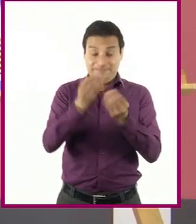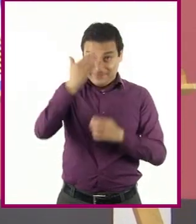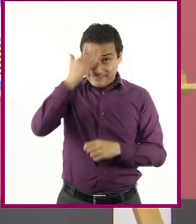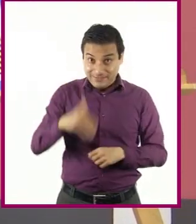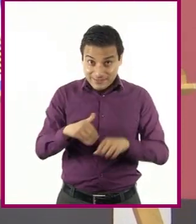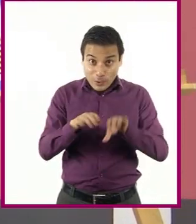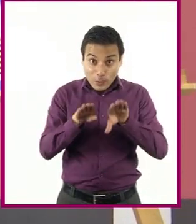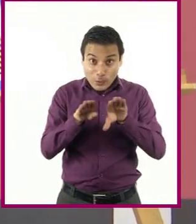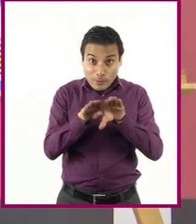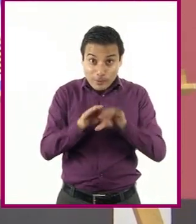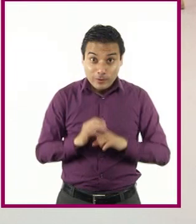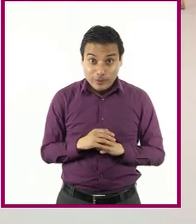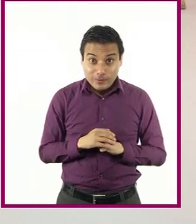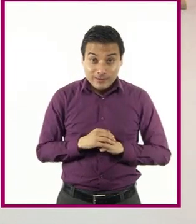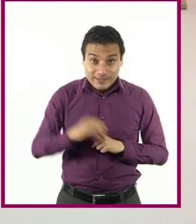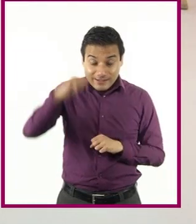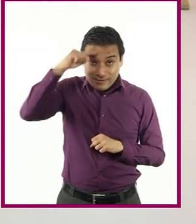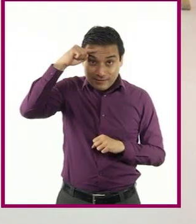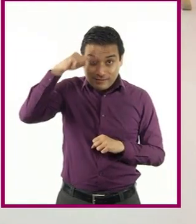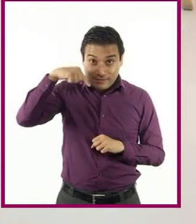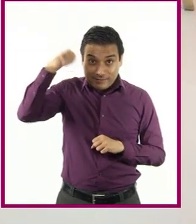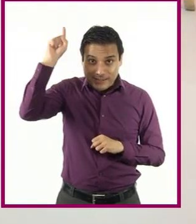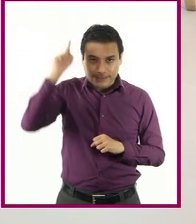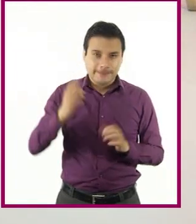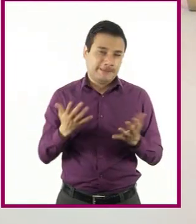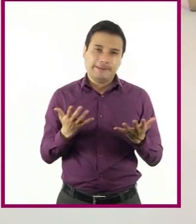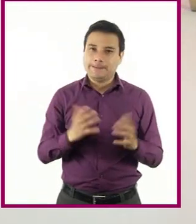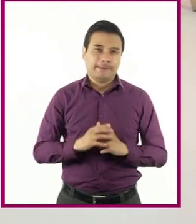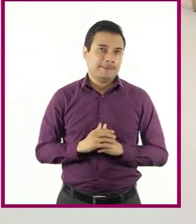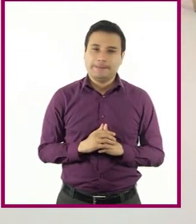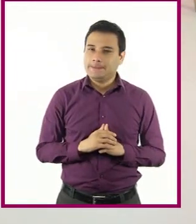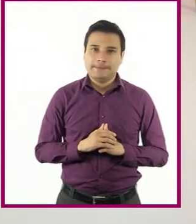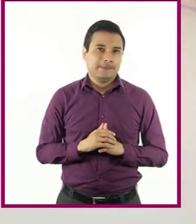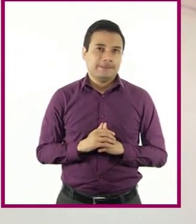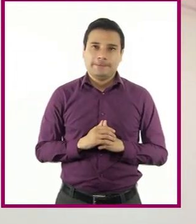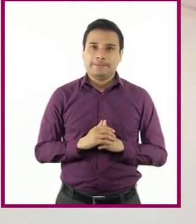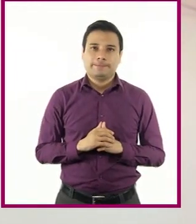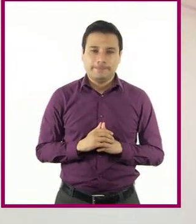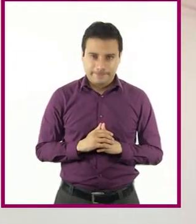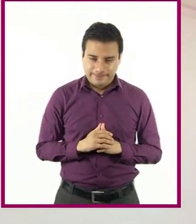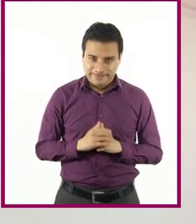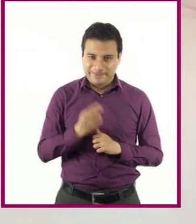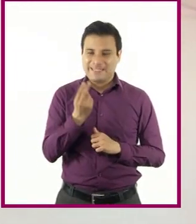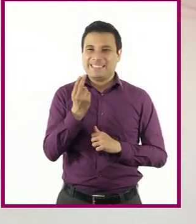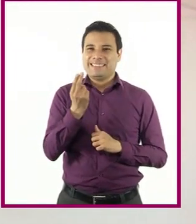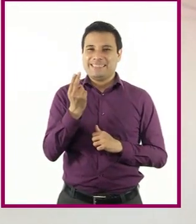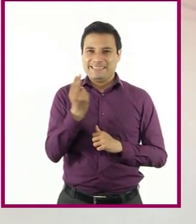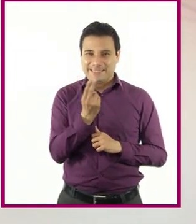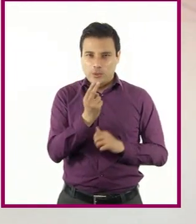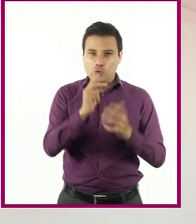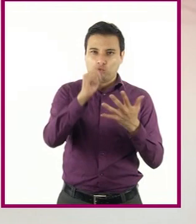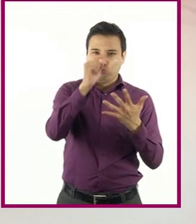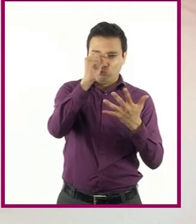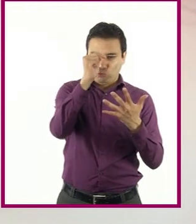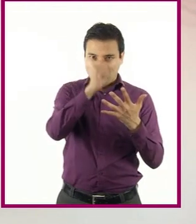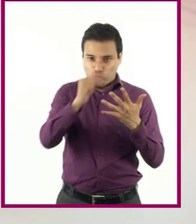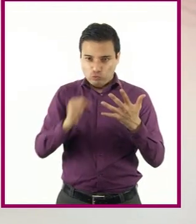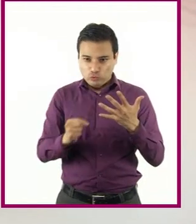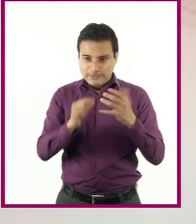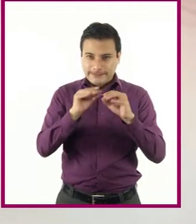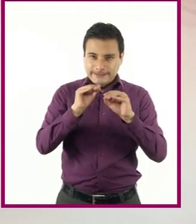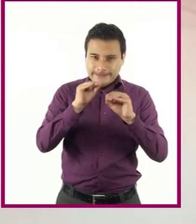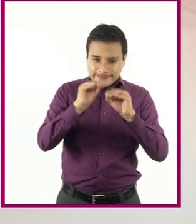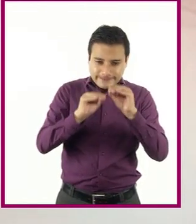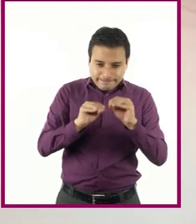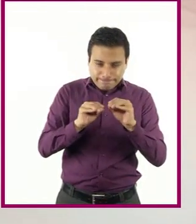No suena fácil, ¿verdad? Seguramente implica muchos detalles y cuidados que involucran la